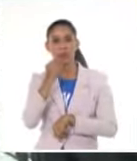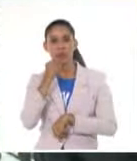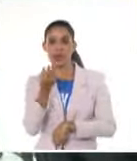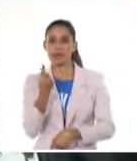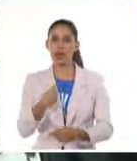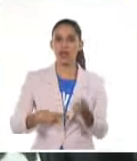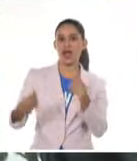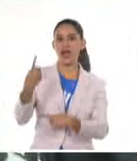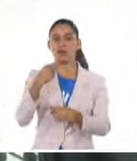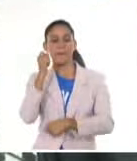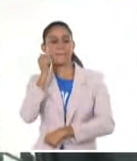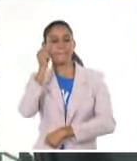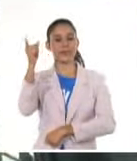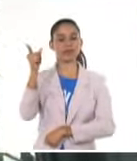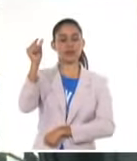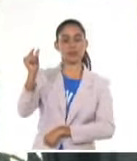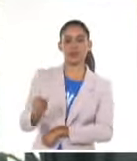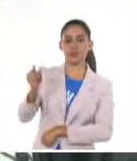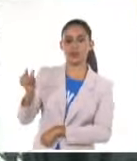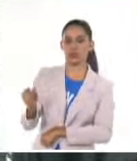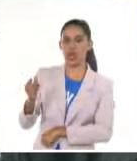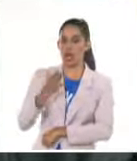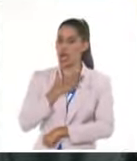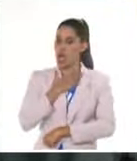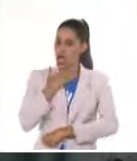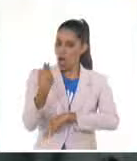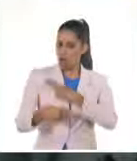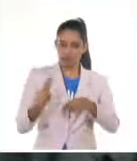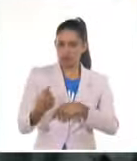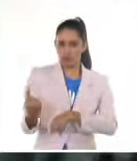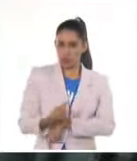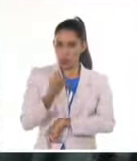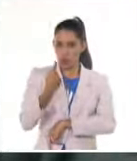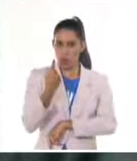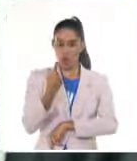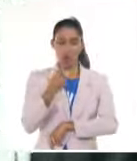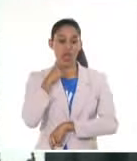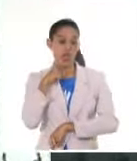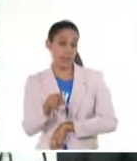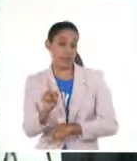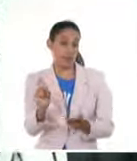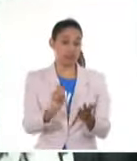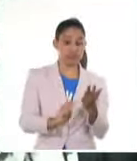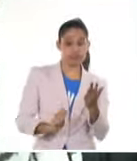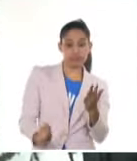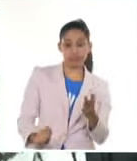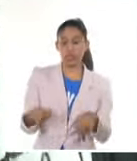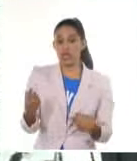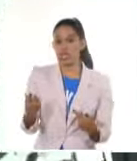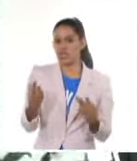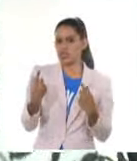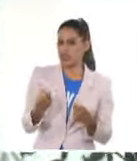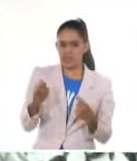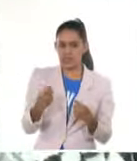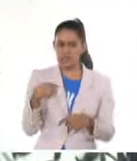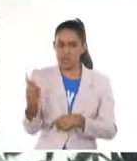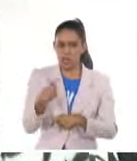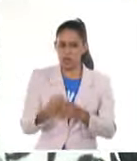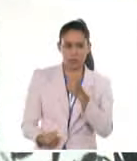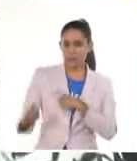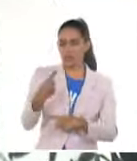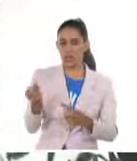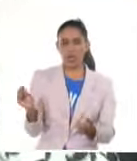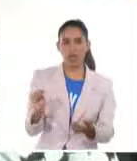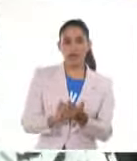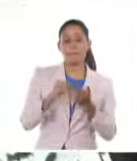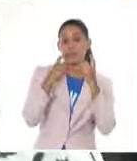de pensamiento actúe por su cuenta a escribir su libro que a lo mejor no obedece a las necesidades que tenemos. Tenemos